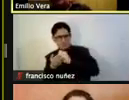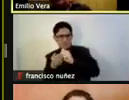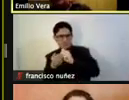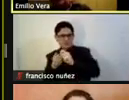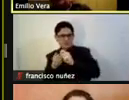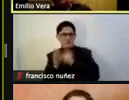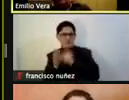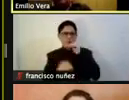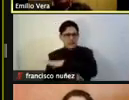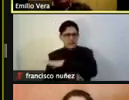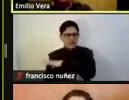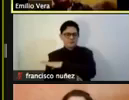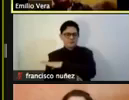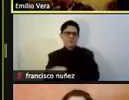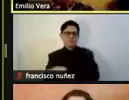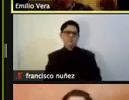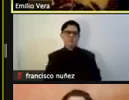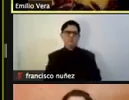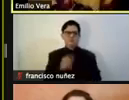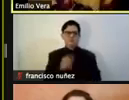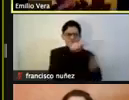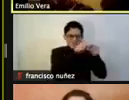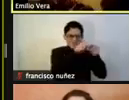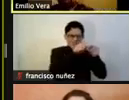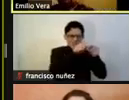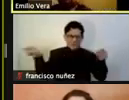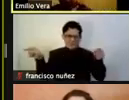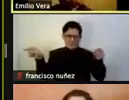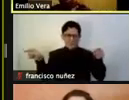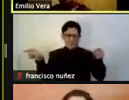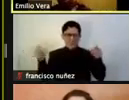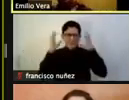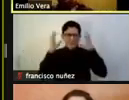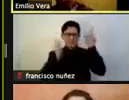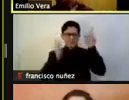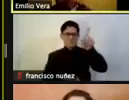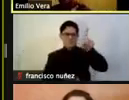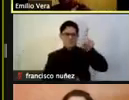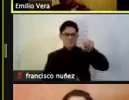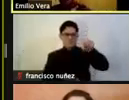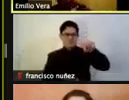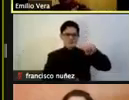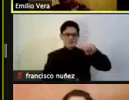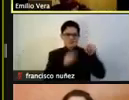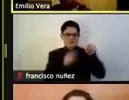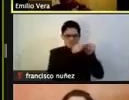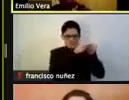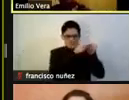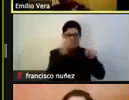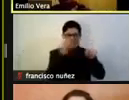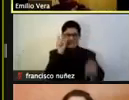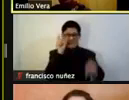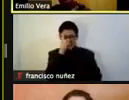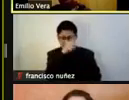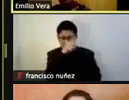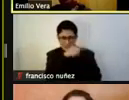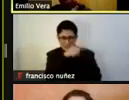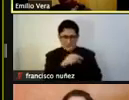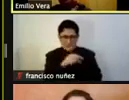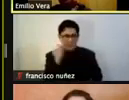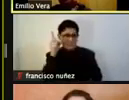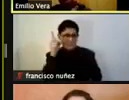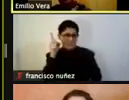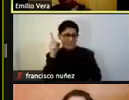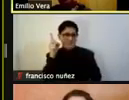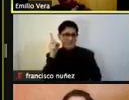de rayos con ese modelo, así se vería, ¿no es cierto? Es complicado, pero es un poco para